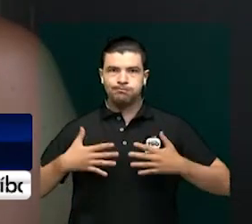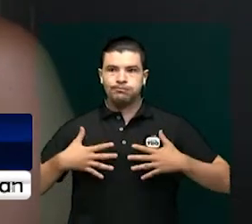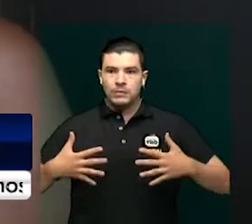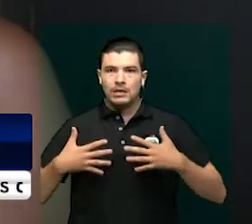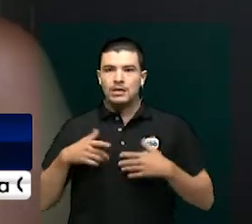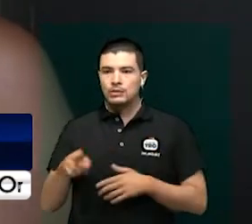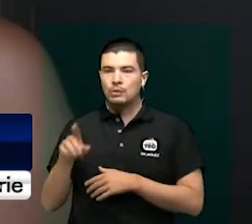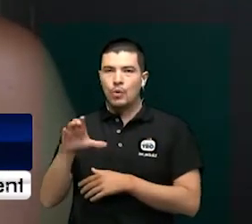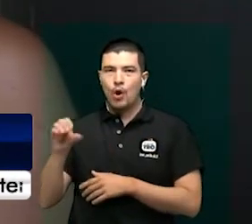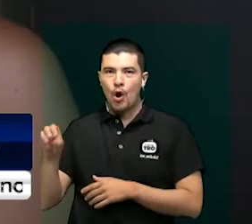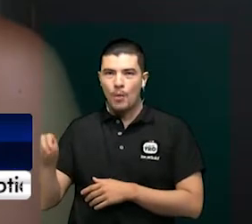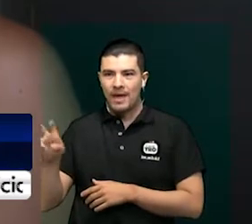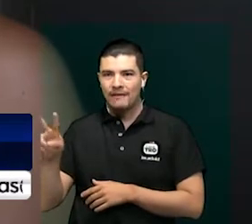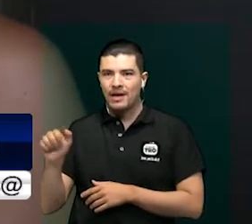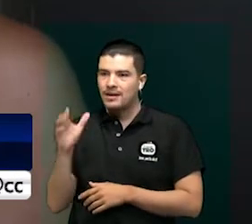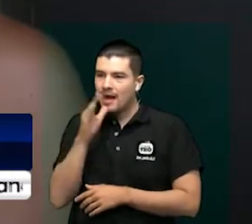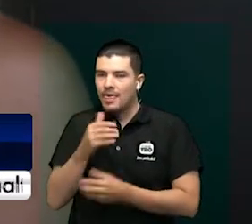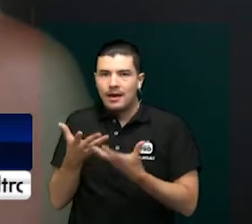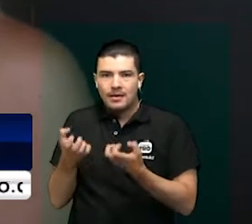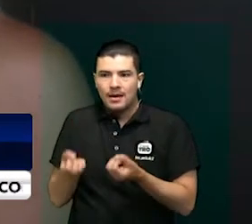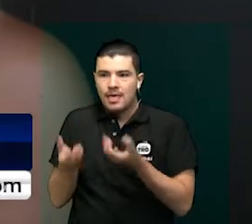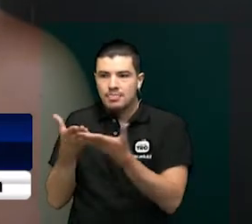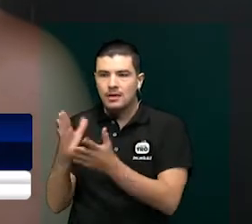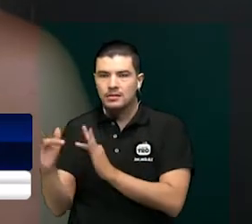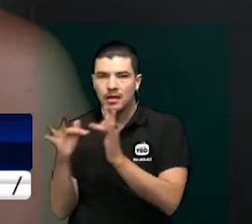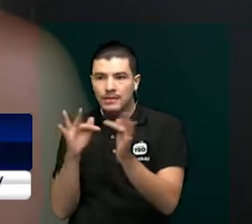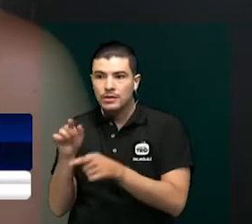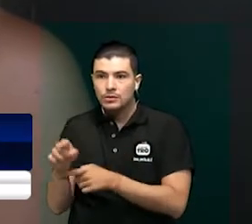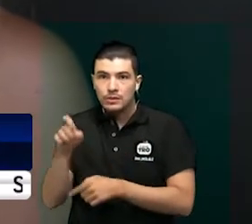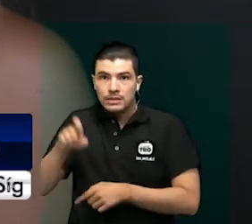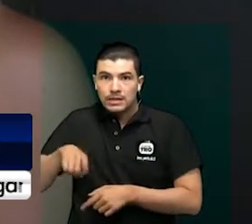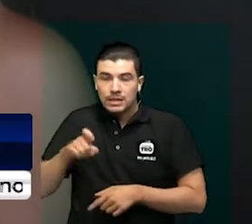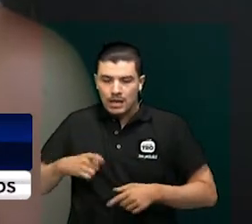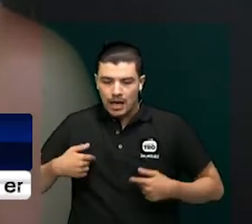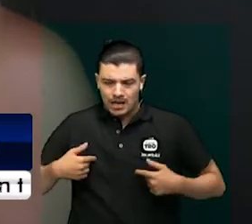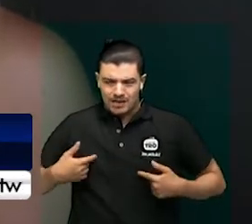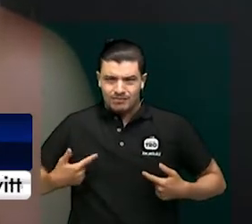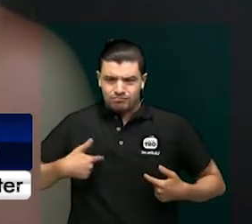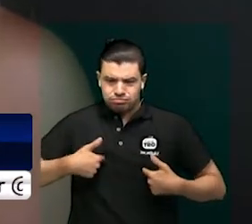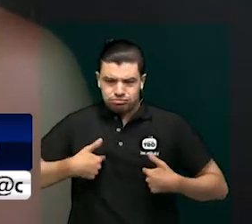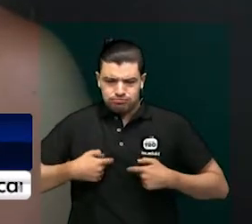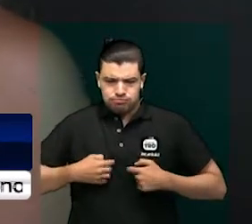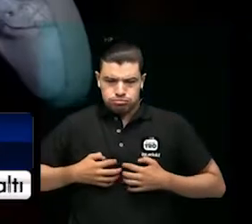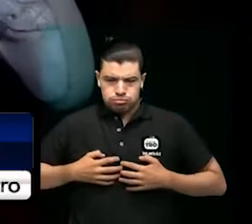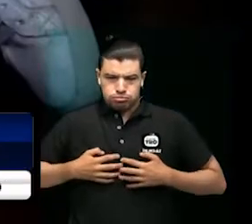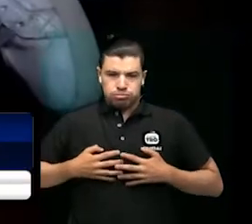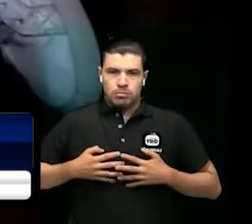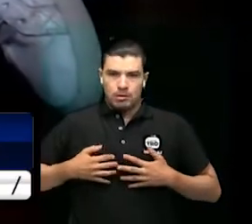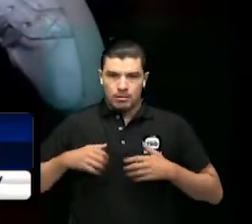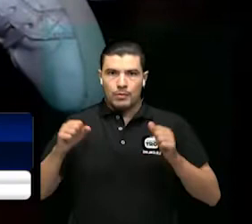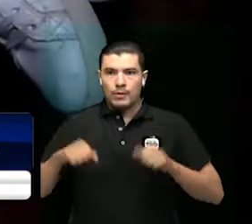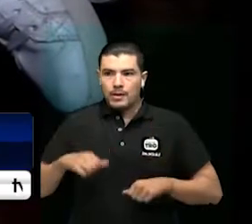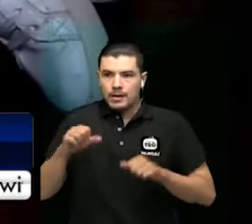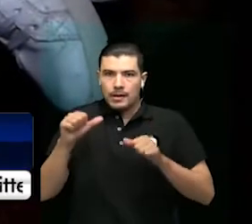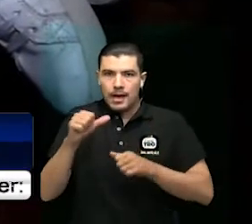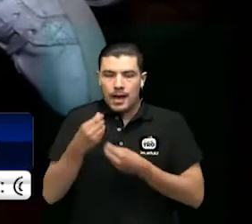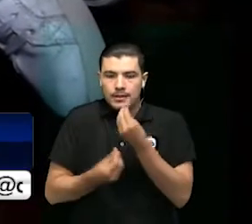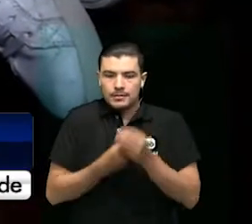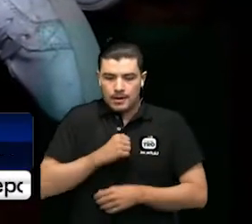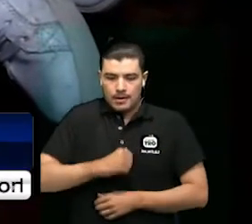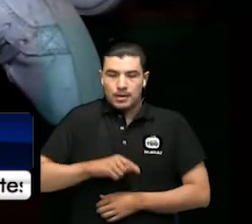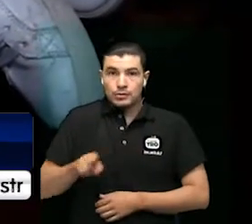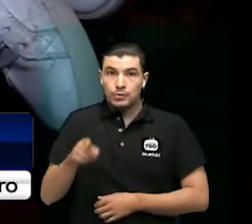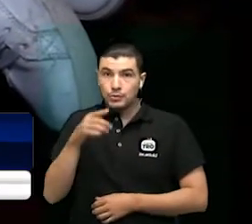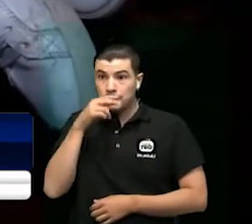los insumos que son las barras de luz que tiene que llevar el niño en el cuerpo y si no hay barras de nudos no hay cirugía es por eso que la madre de